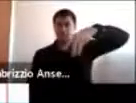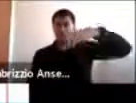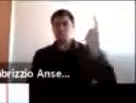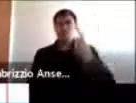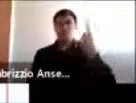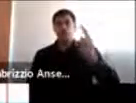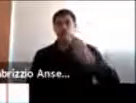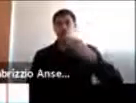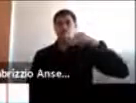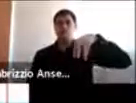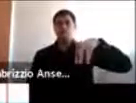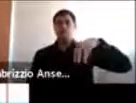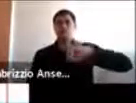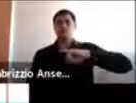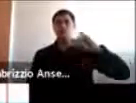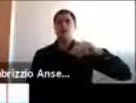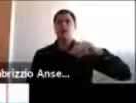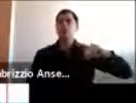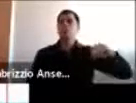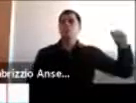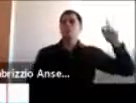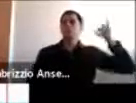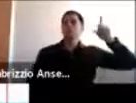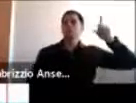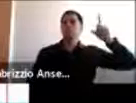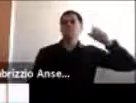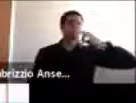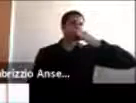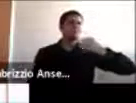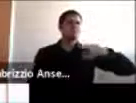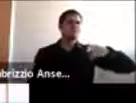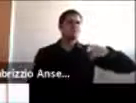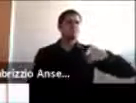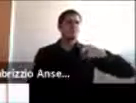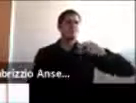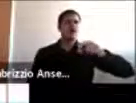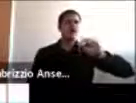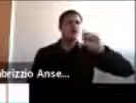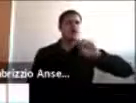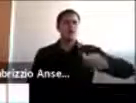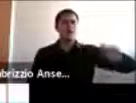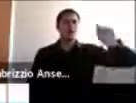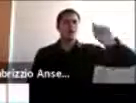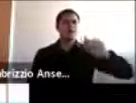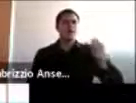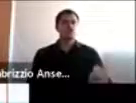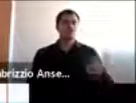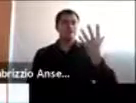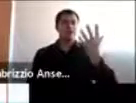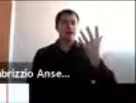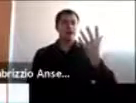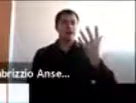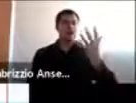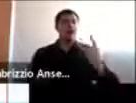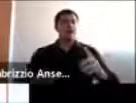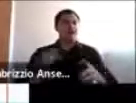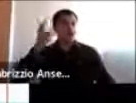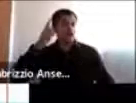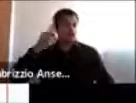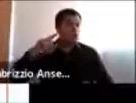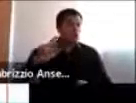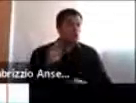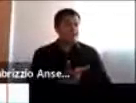M entonces uno le podría decir al niño a ver esta letra es nueva escuchemos de nuevo el sonido repitámoslo juntos